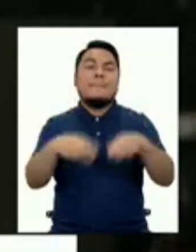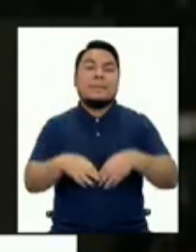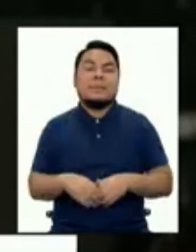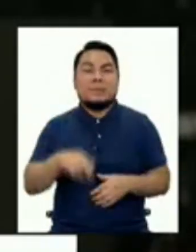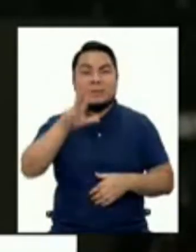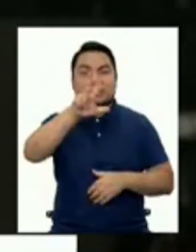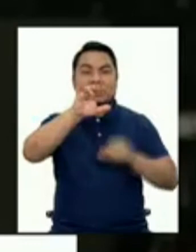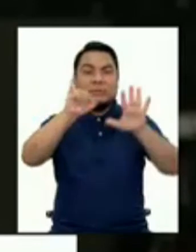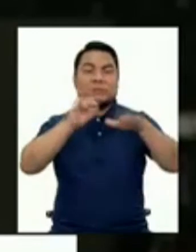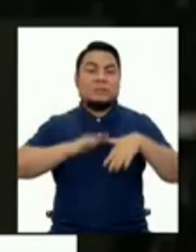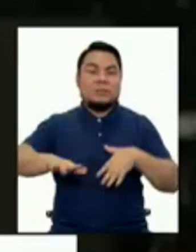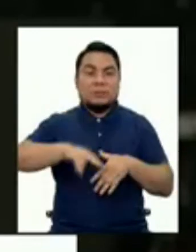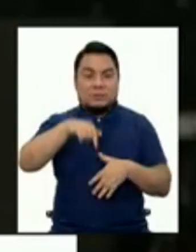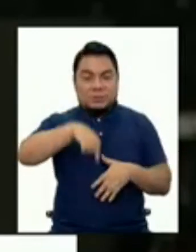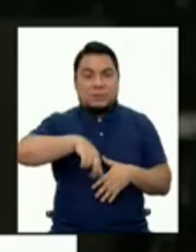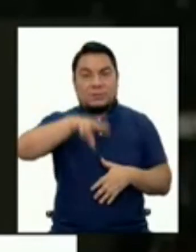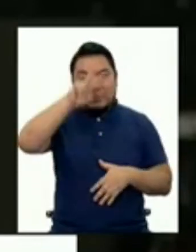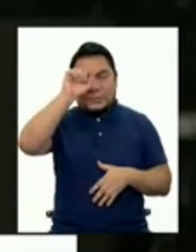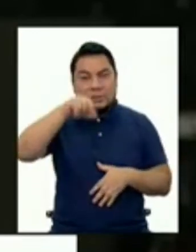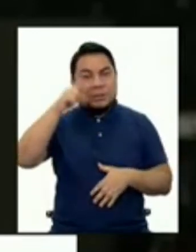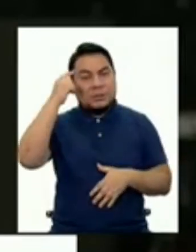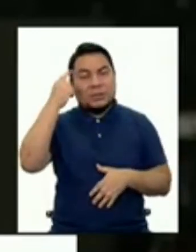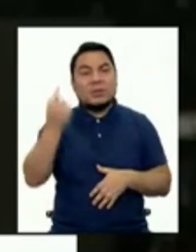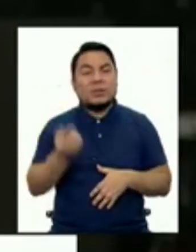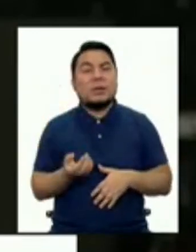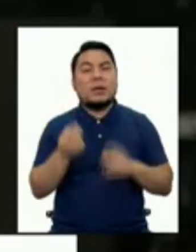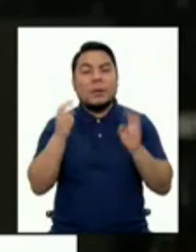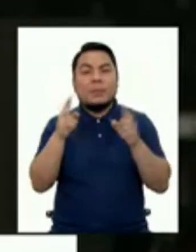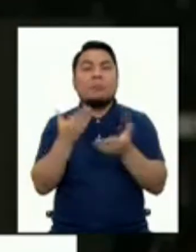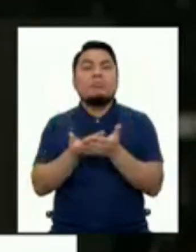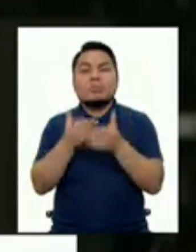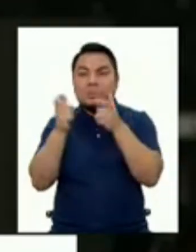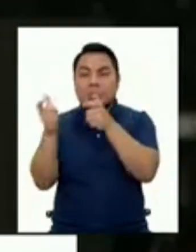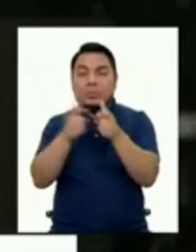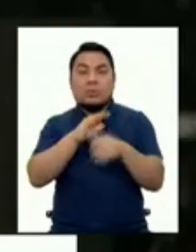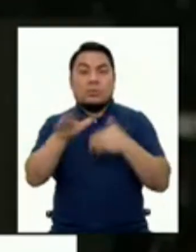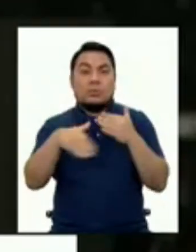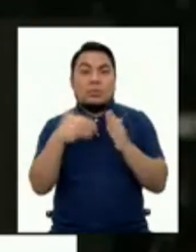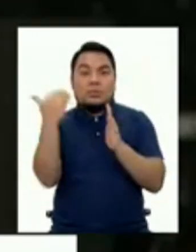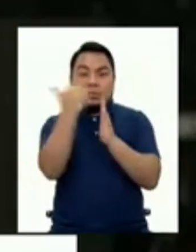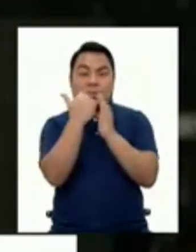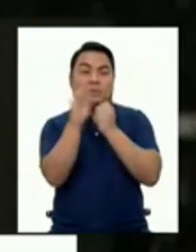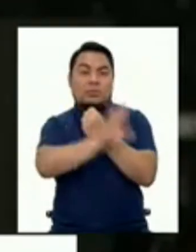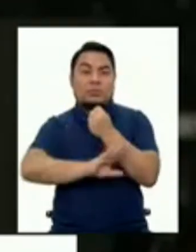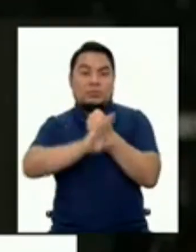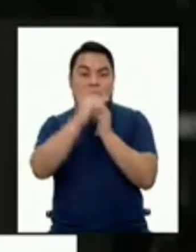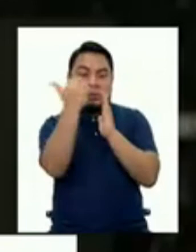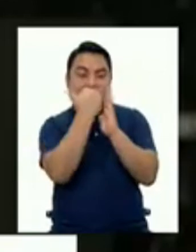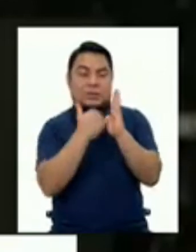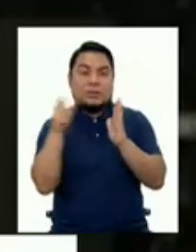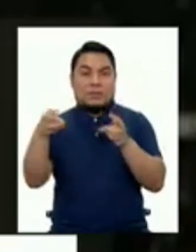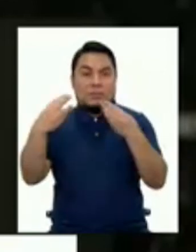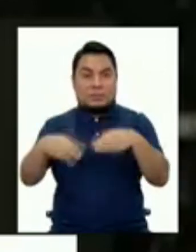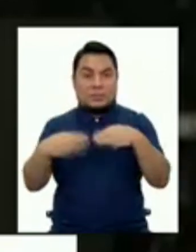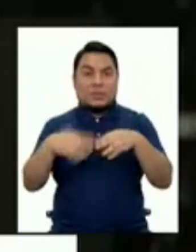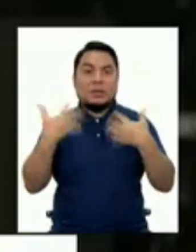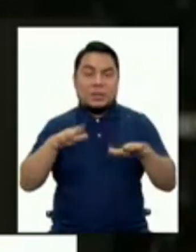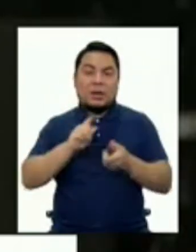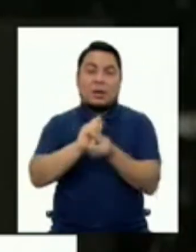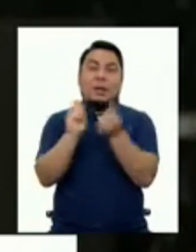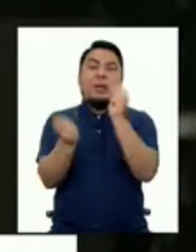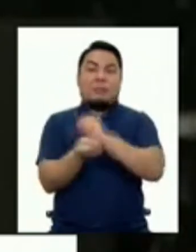36 mercados a nivel nacional, para verificar que las medidas que se han tomado en esos mercados hayan tenido el